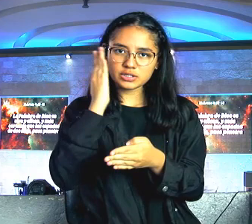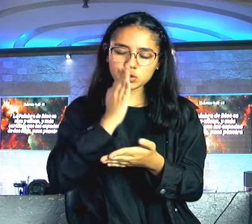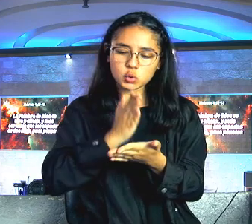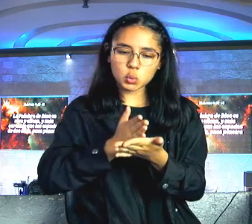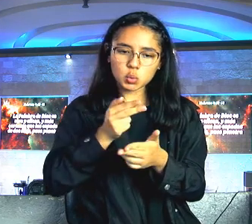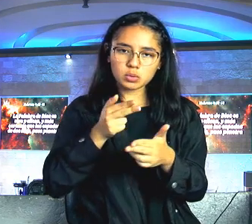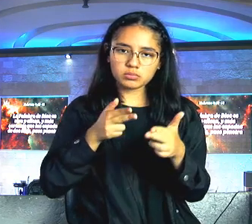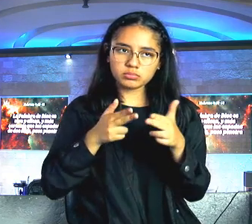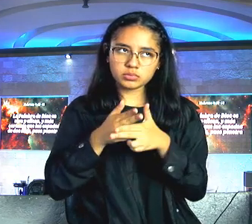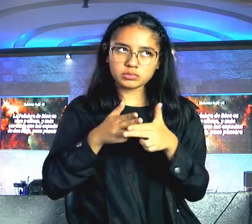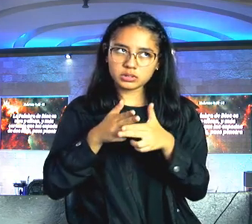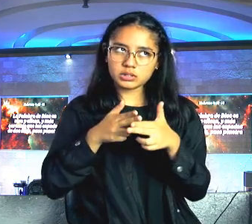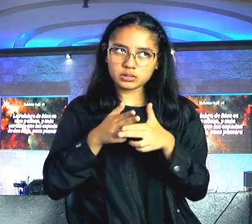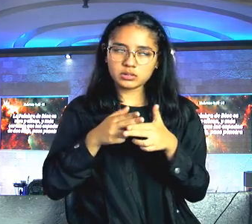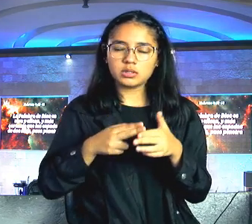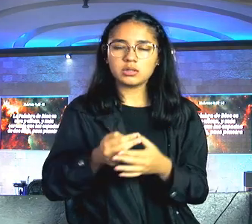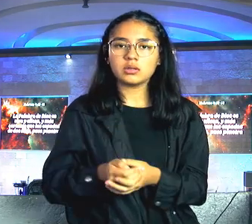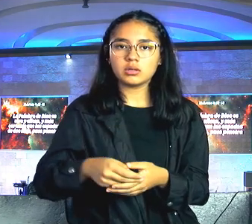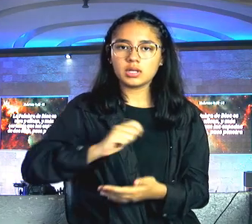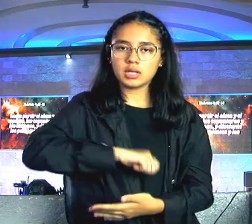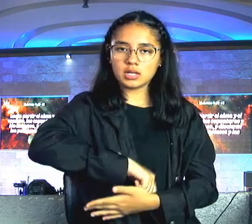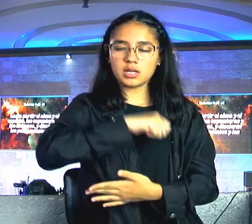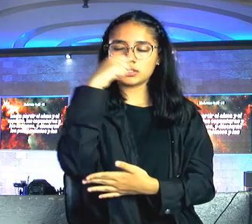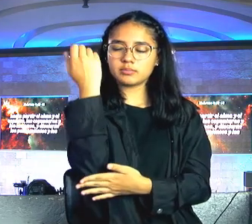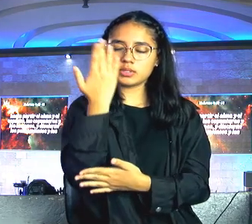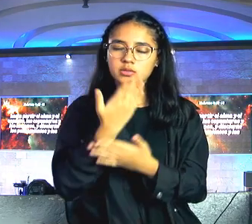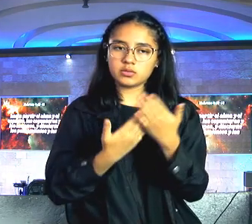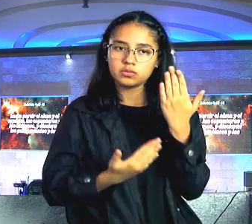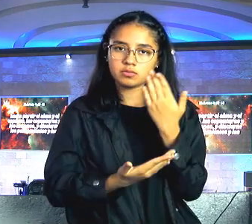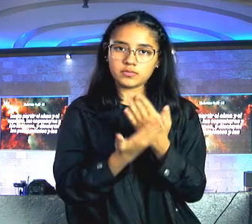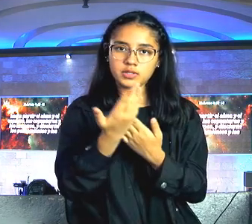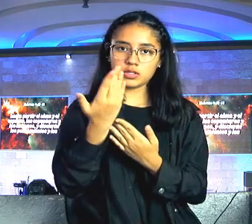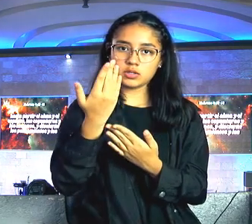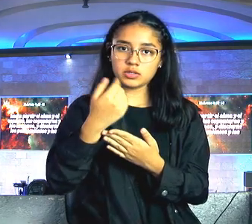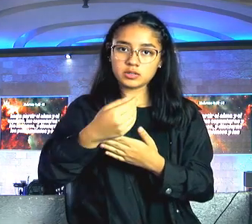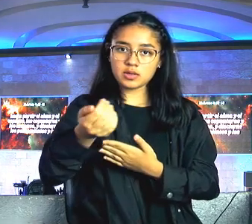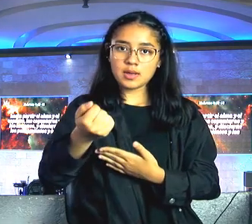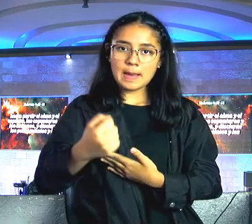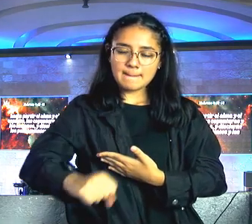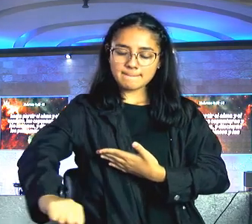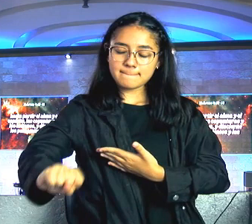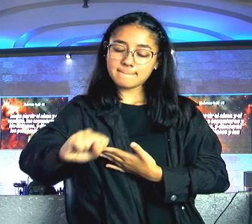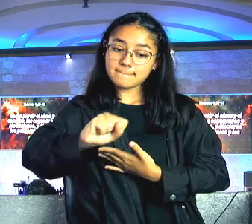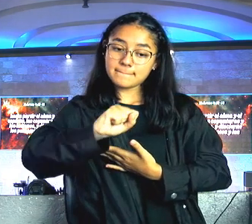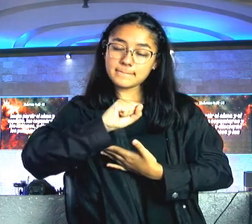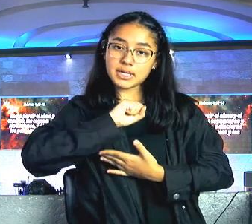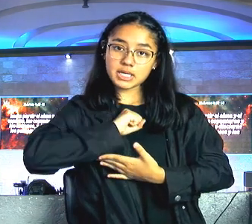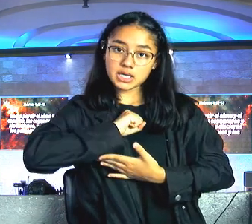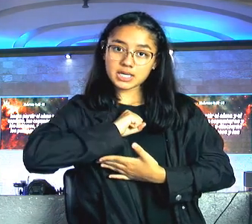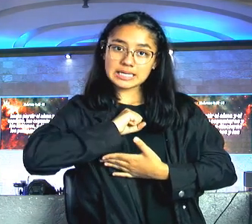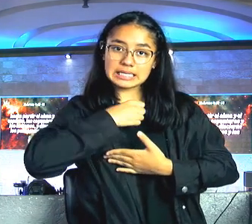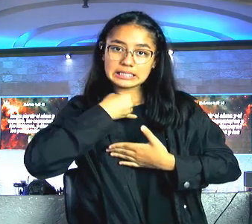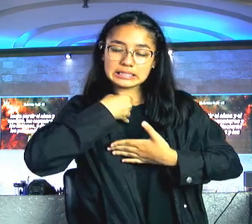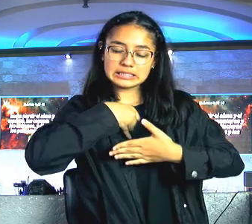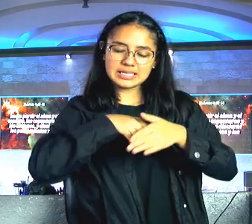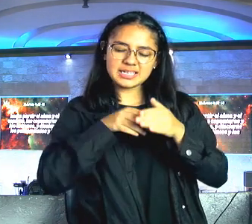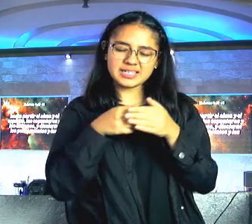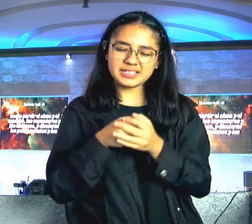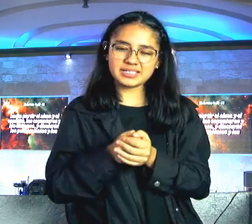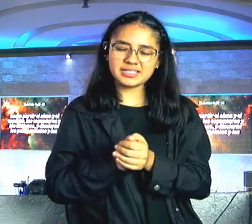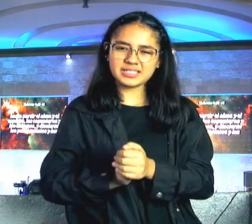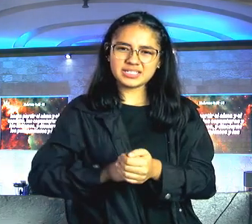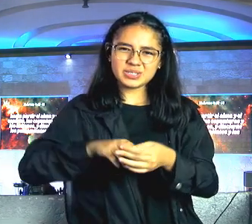filos, pues penetra hasta partir el alma y el espíritu, las coyunturas y los